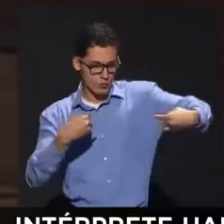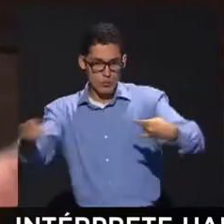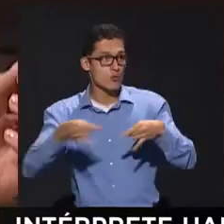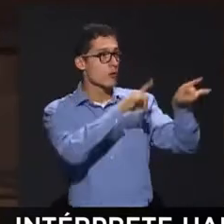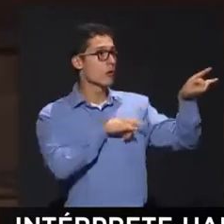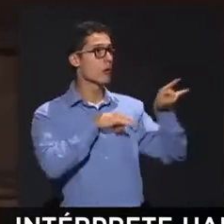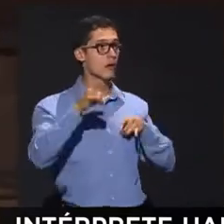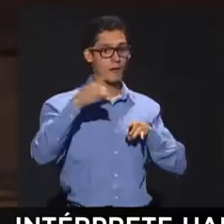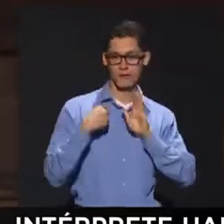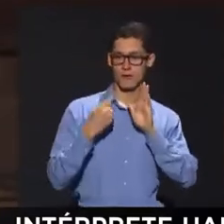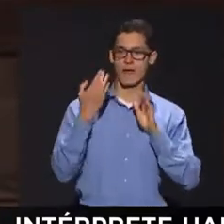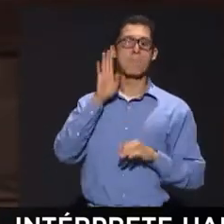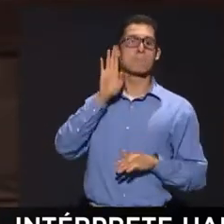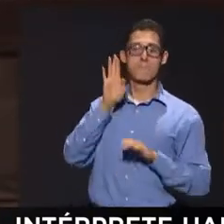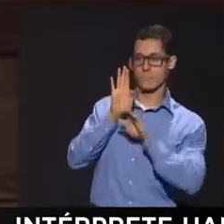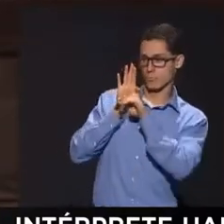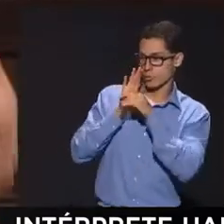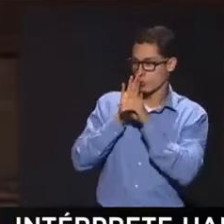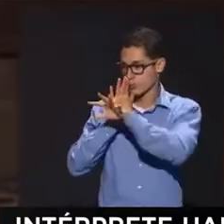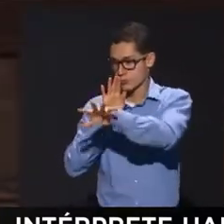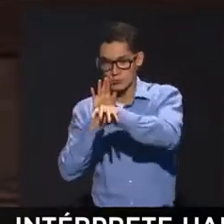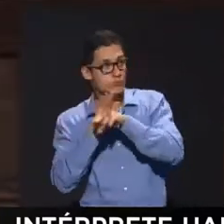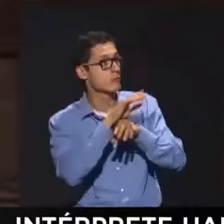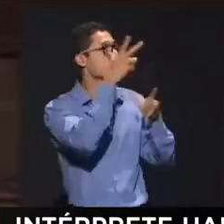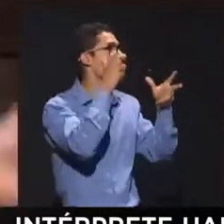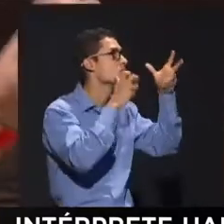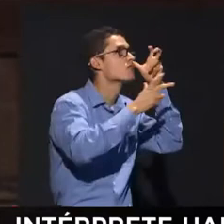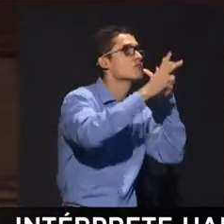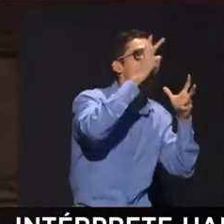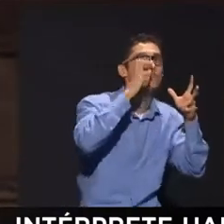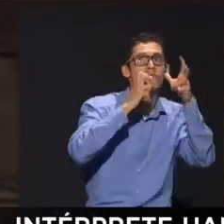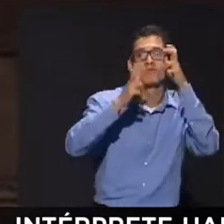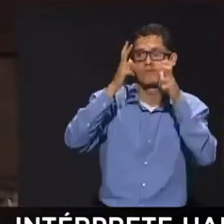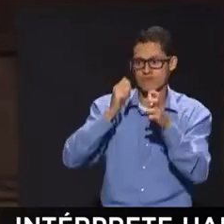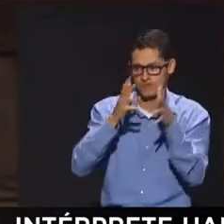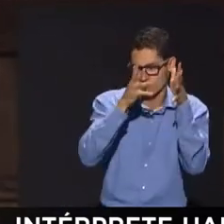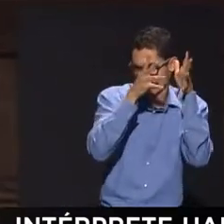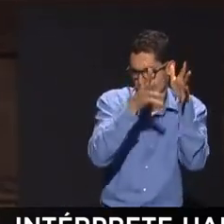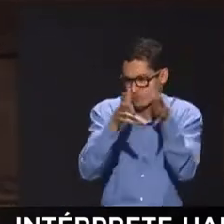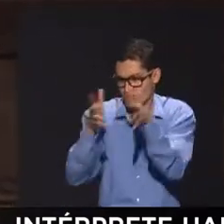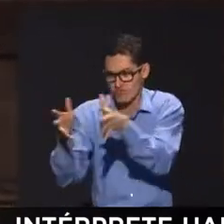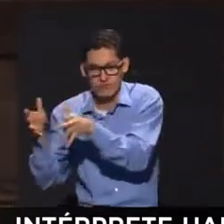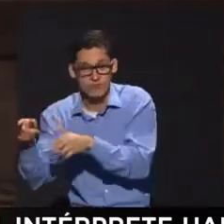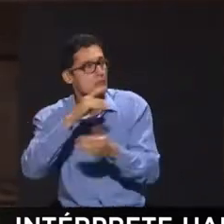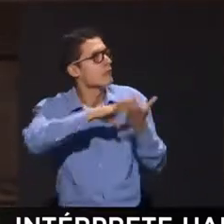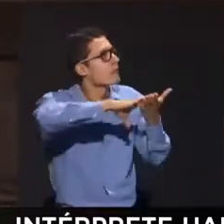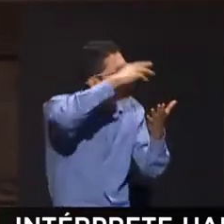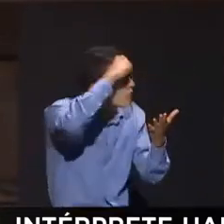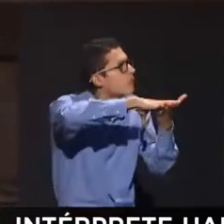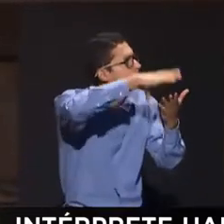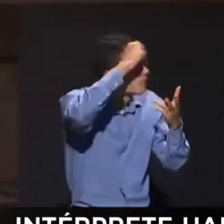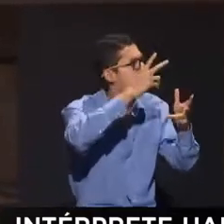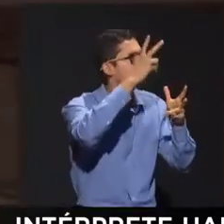siempre somos un reflejo. La enseñanza que me gusta y que ahora contemplo, el